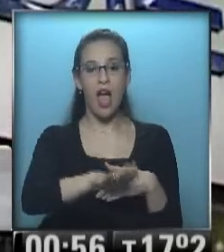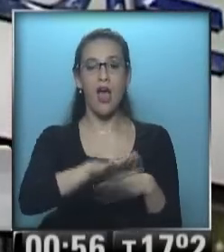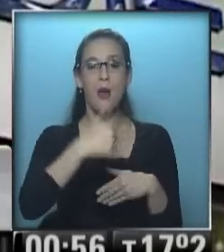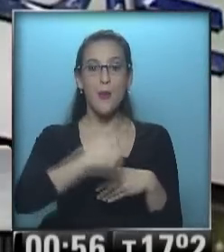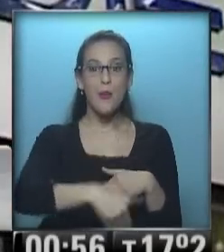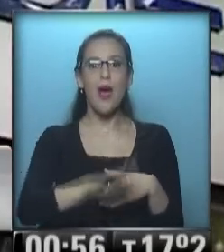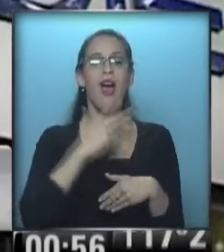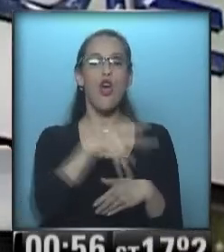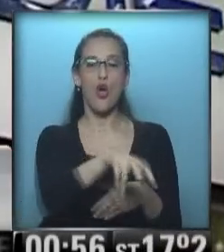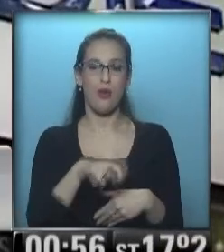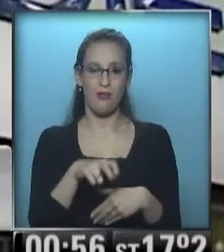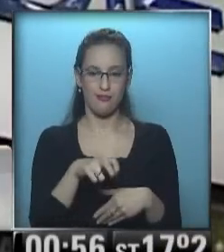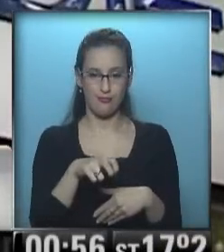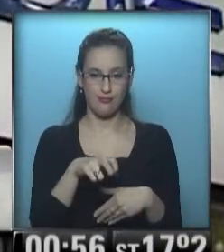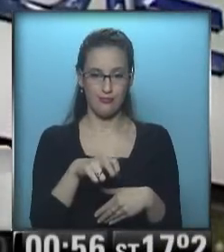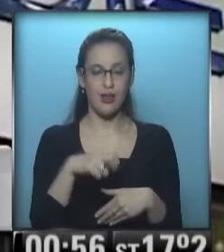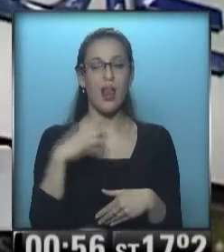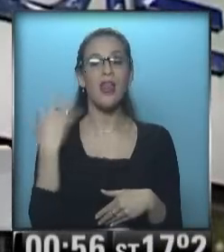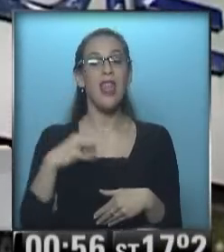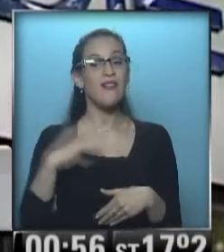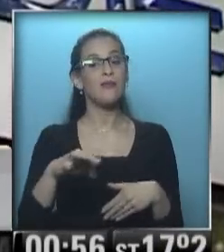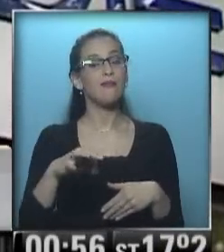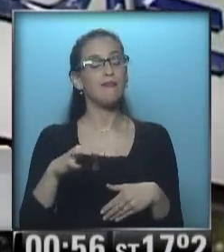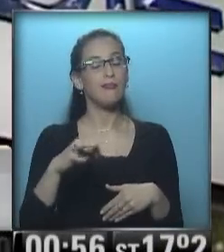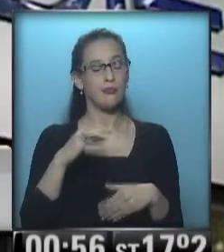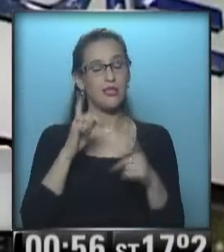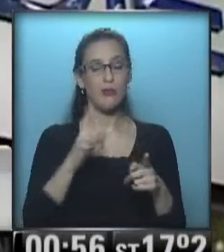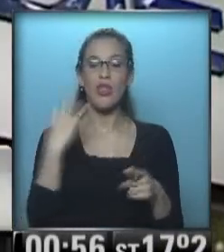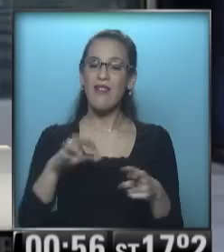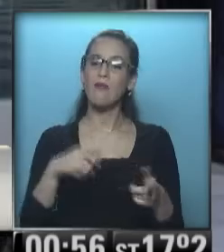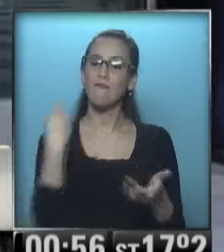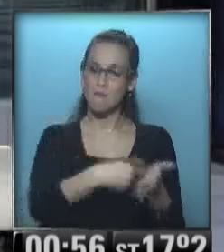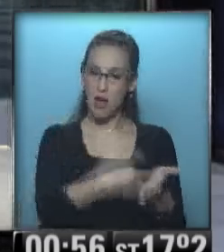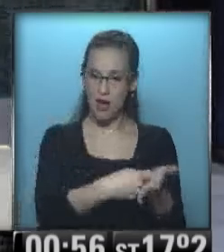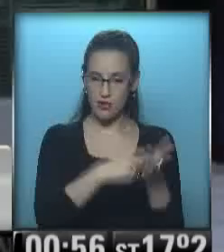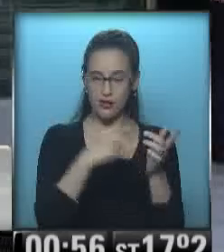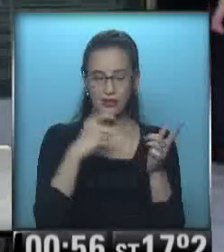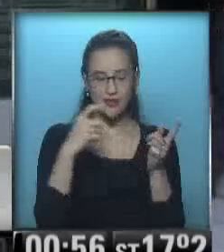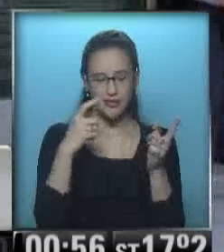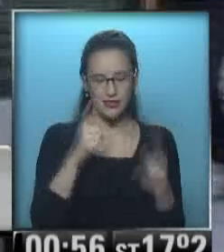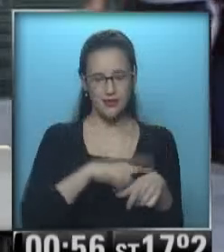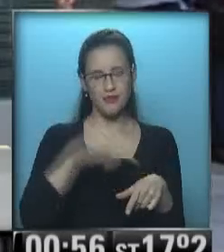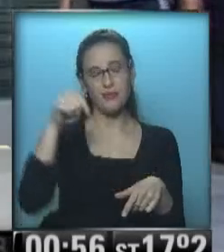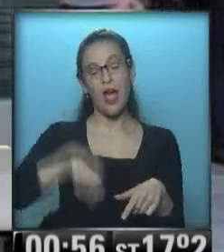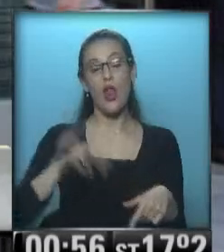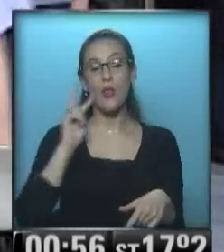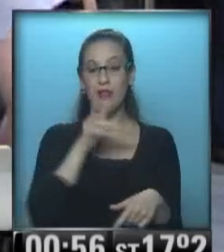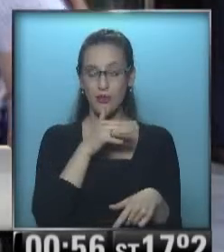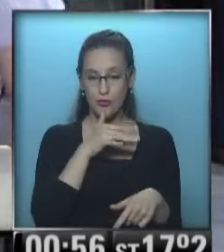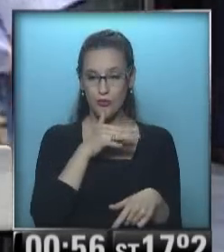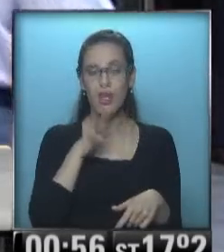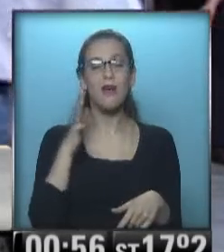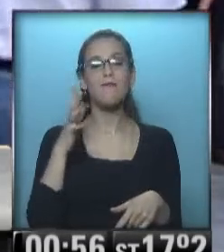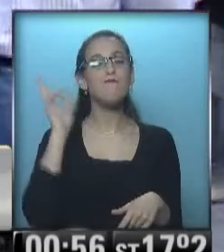de salud deberán ser reintegrados inmediatamente. La Superintendencia además señaló que en lo que queda de 2014 no se autorizarán